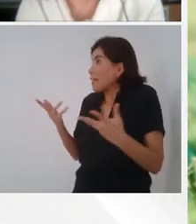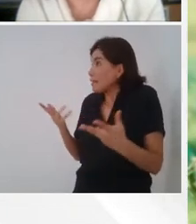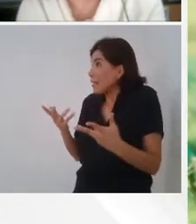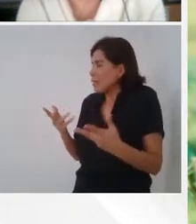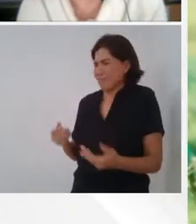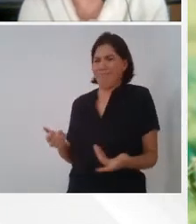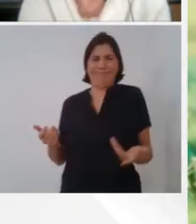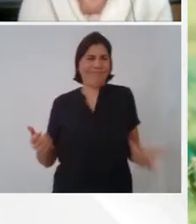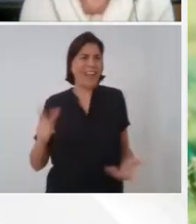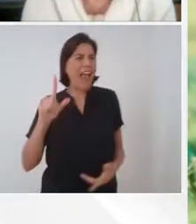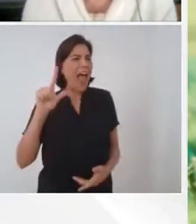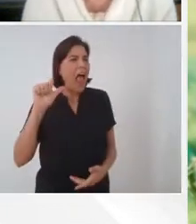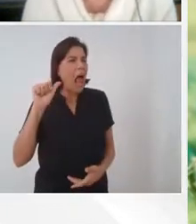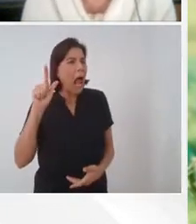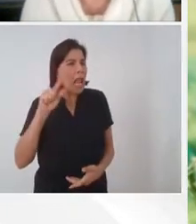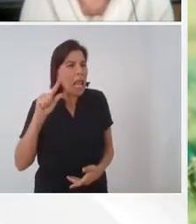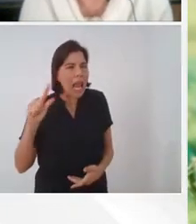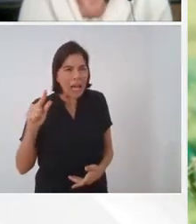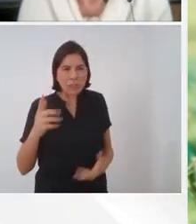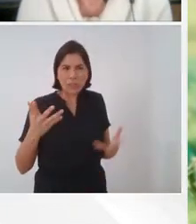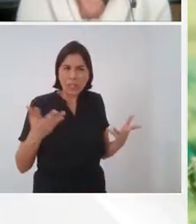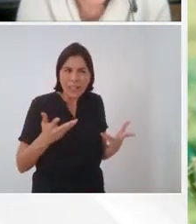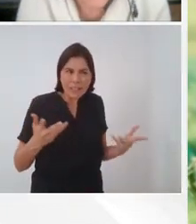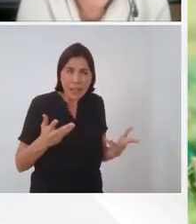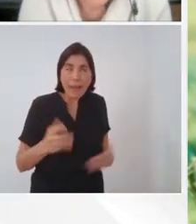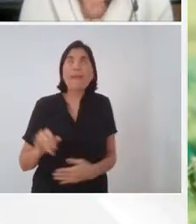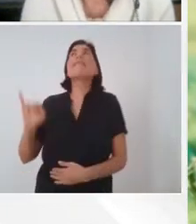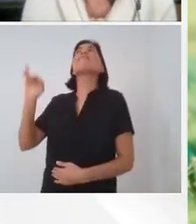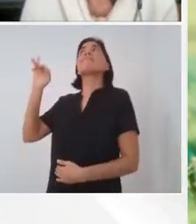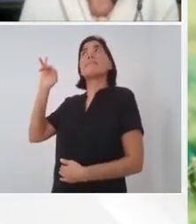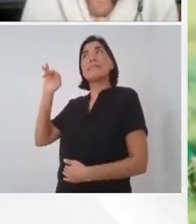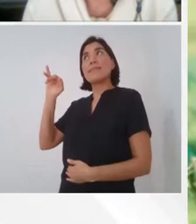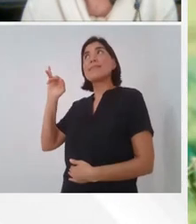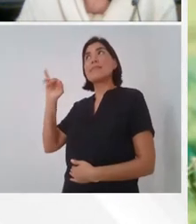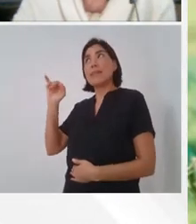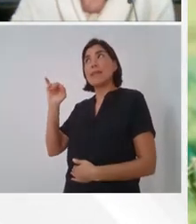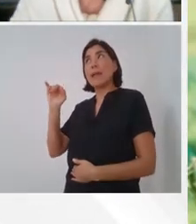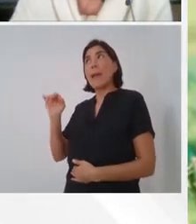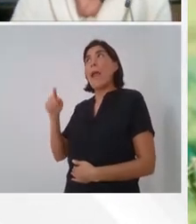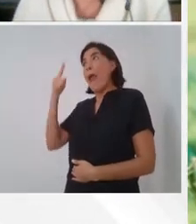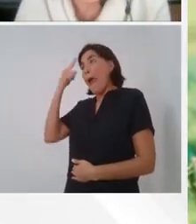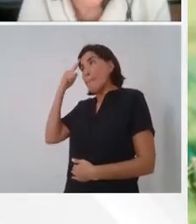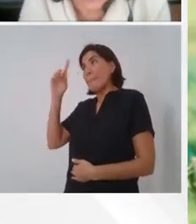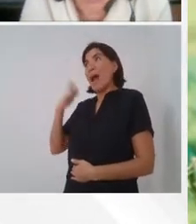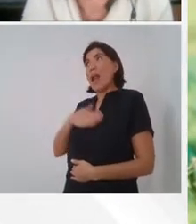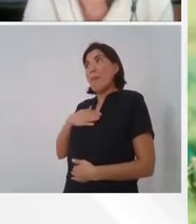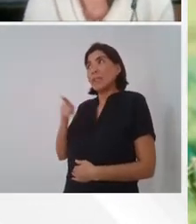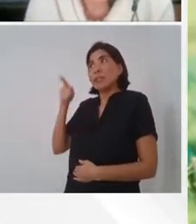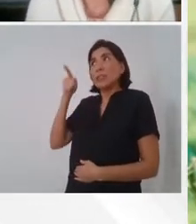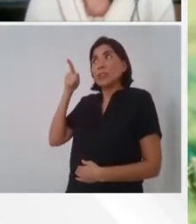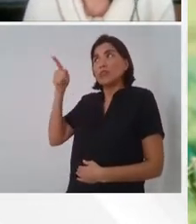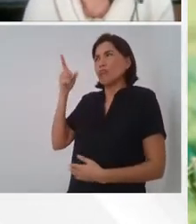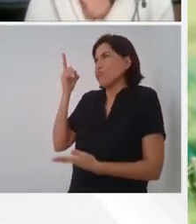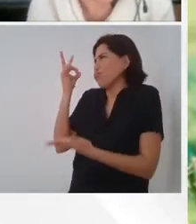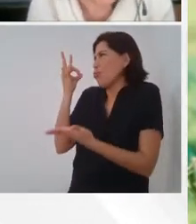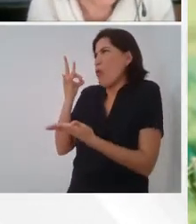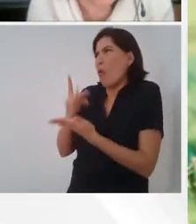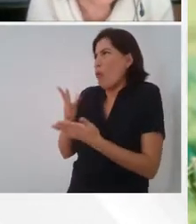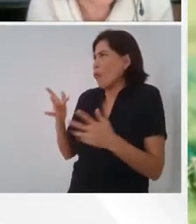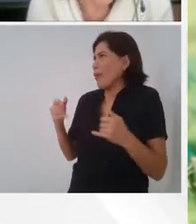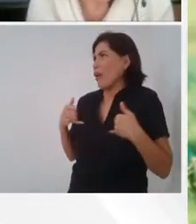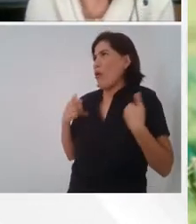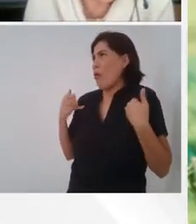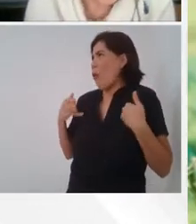el principito. Sí, dijo el zorro, para mí tú eres solo un muchachito igual a otros